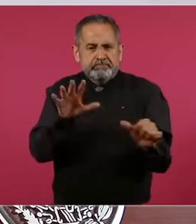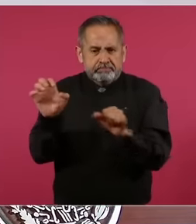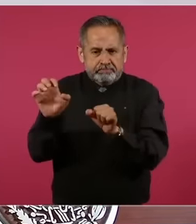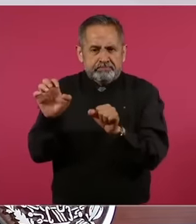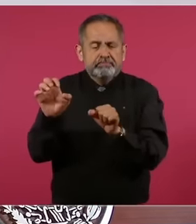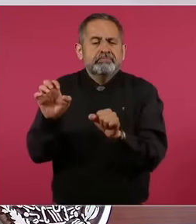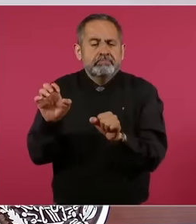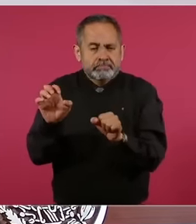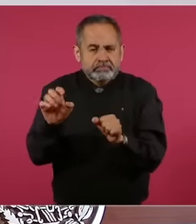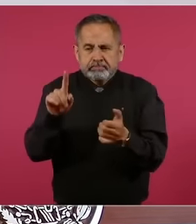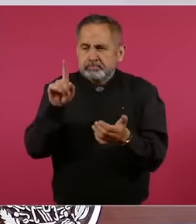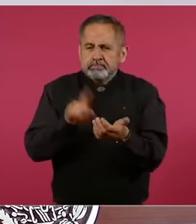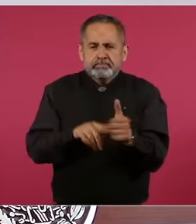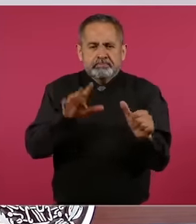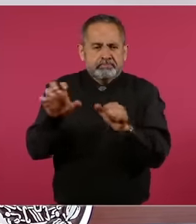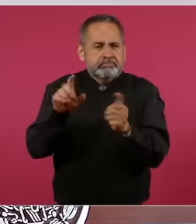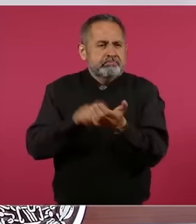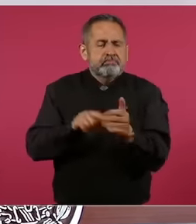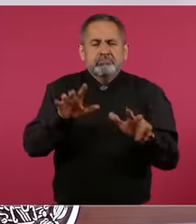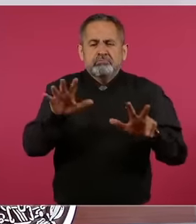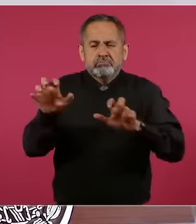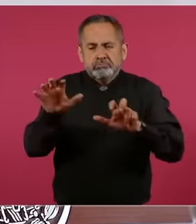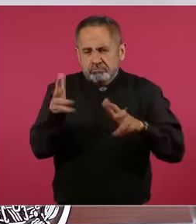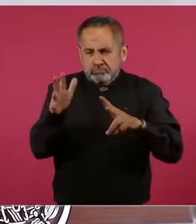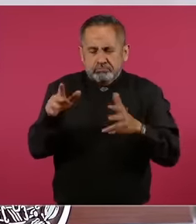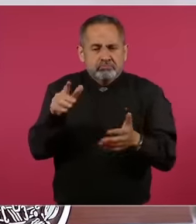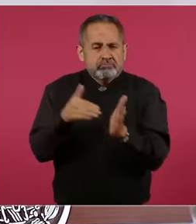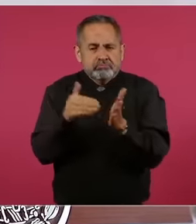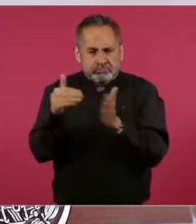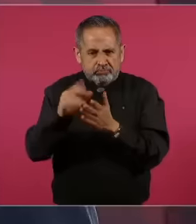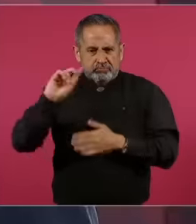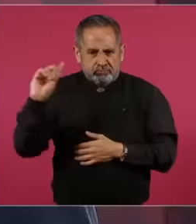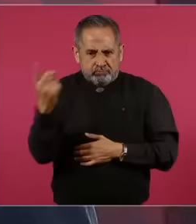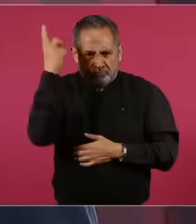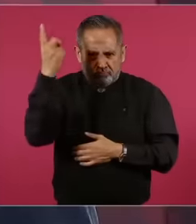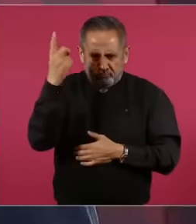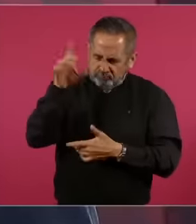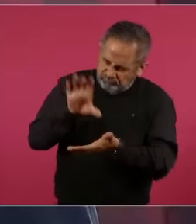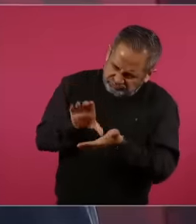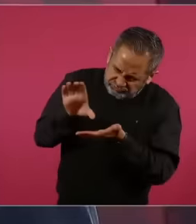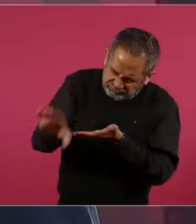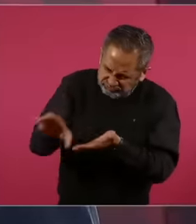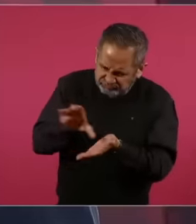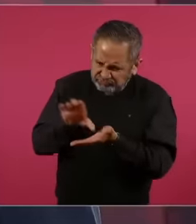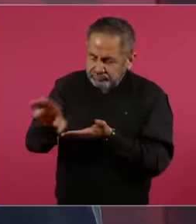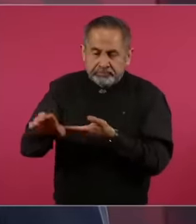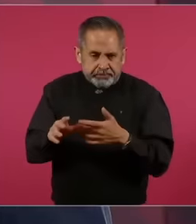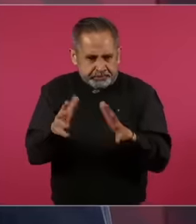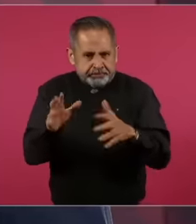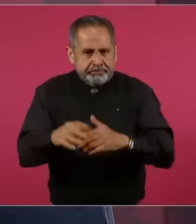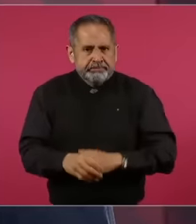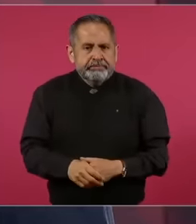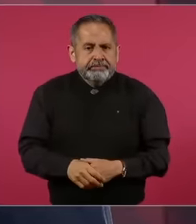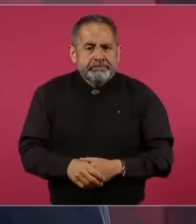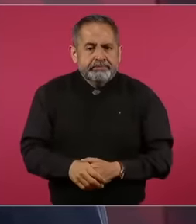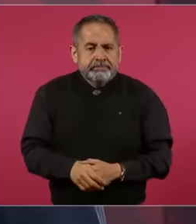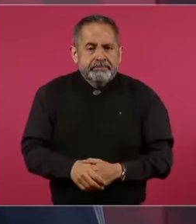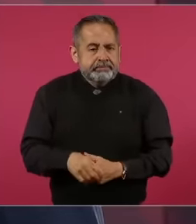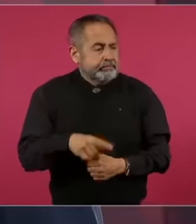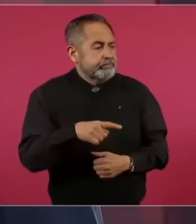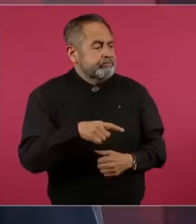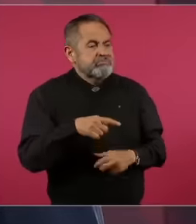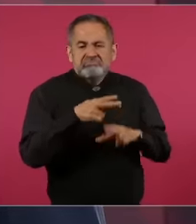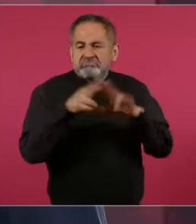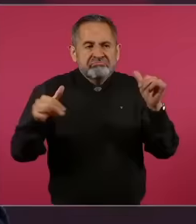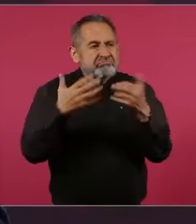1,600, 1,800 millones de dólares. Eso ni en